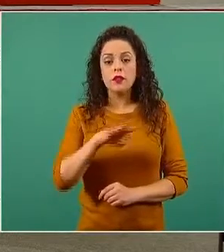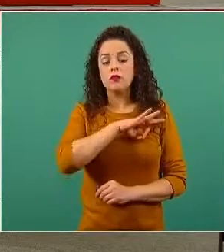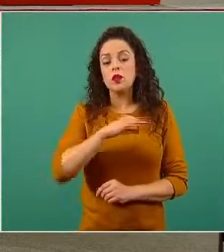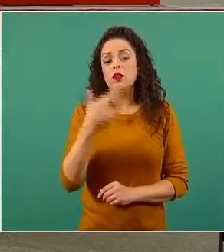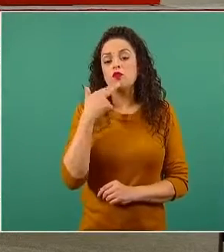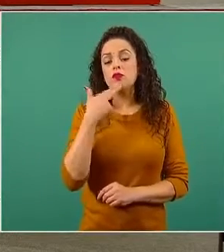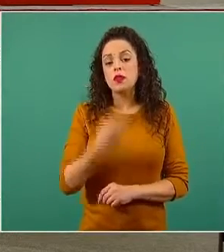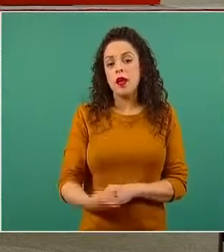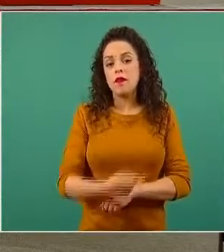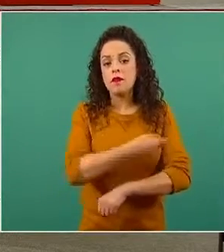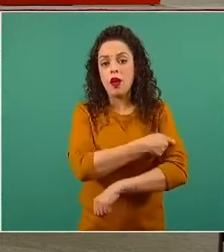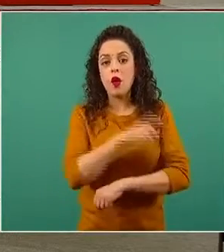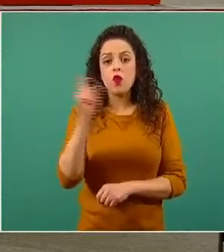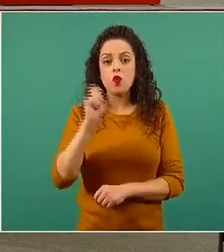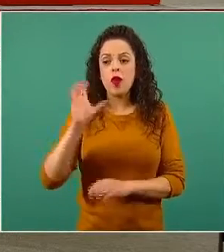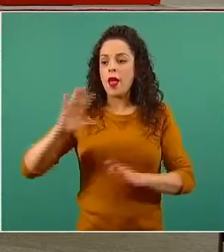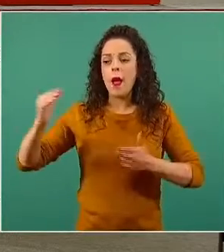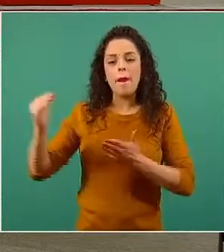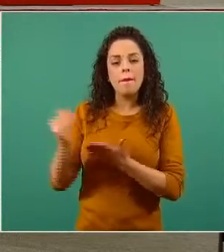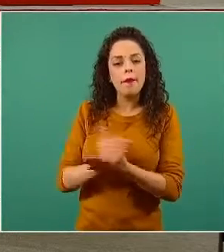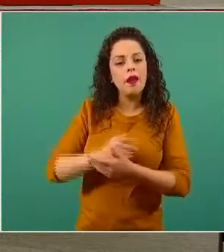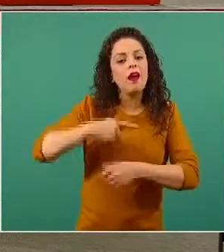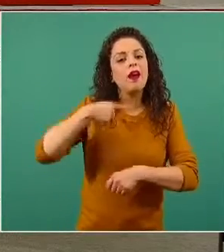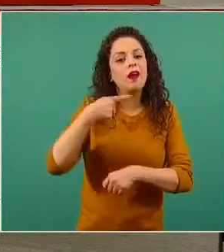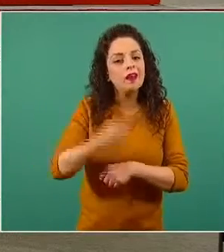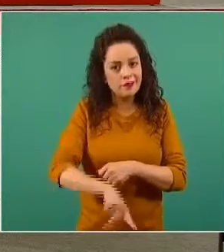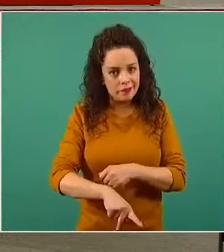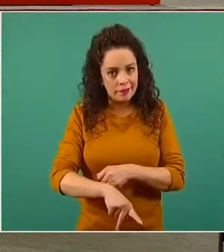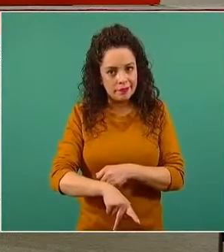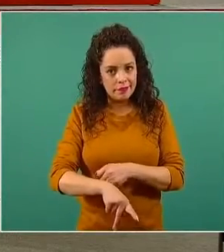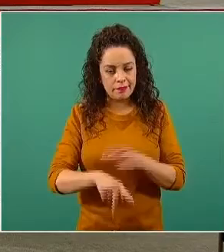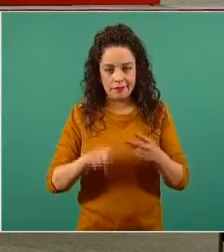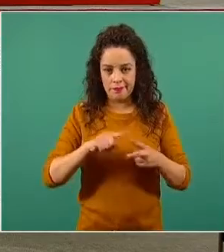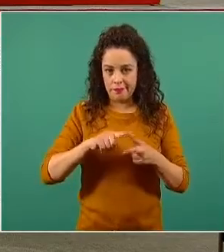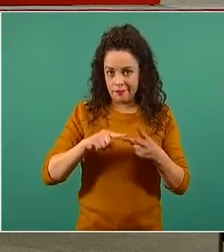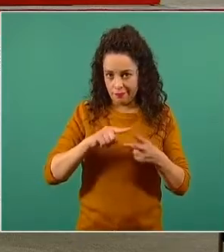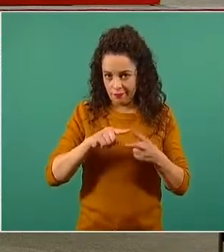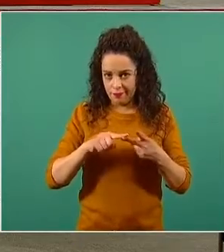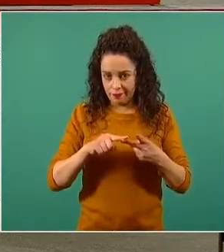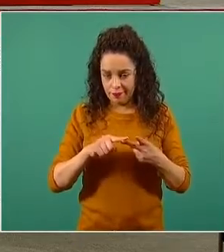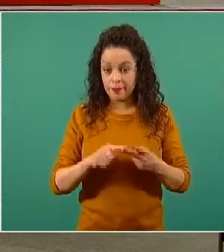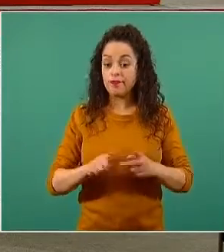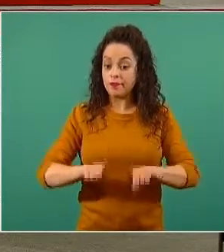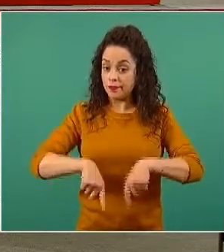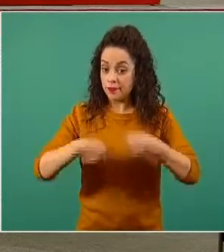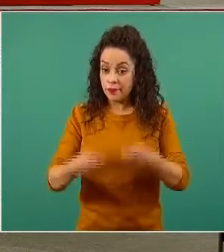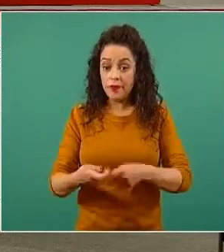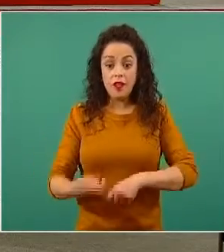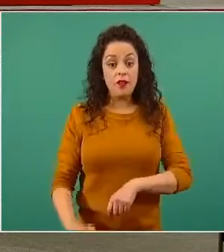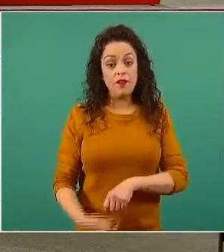vacuna cuando el riesgo ha bajado y entonces el agregar la vacuna permite